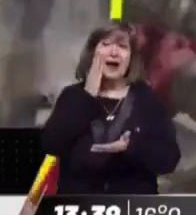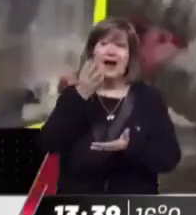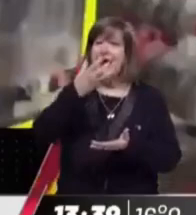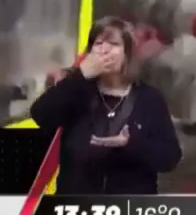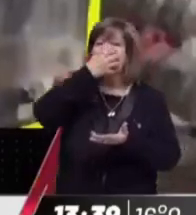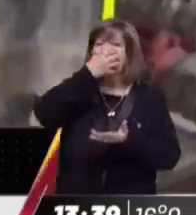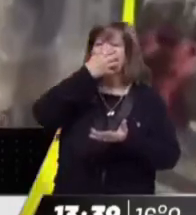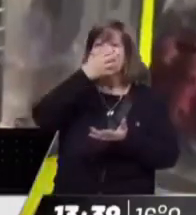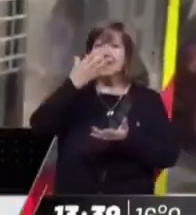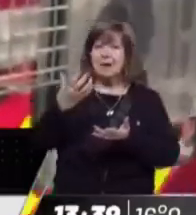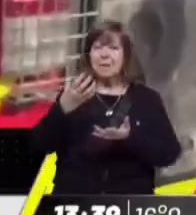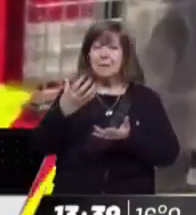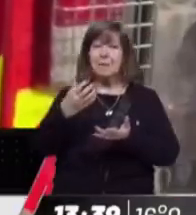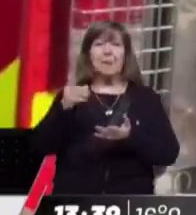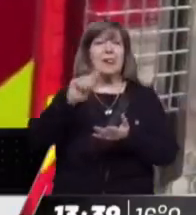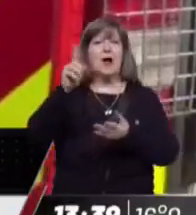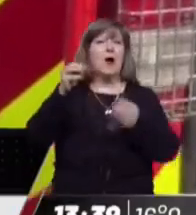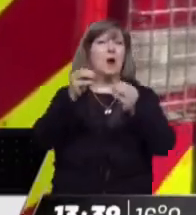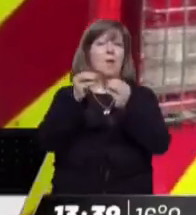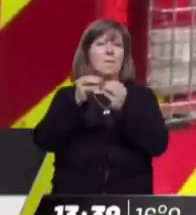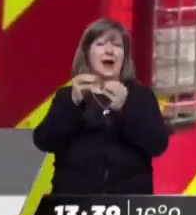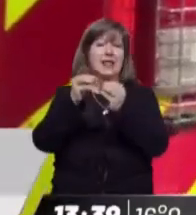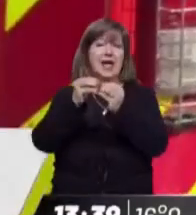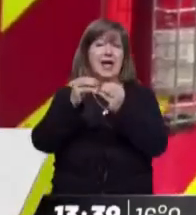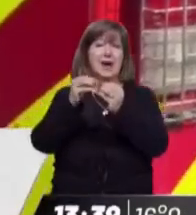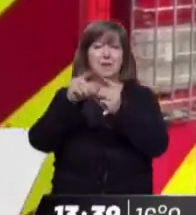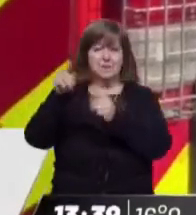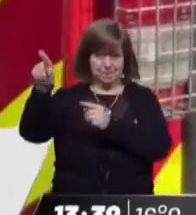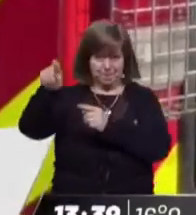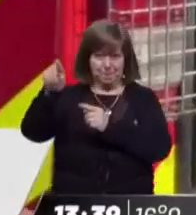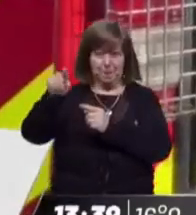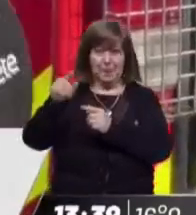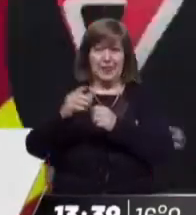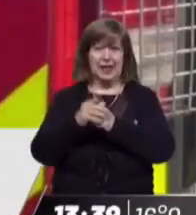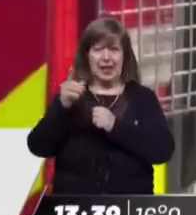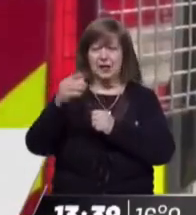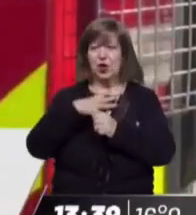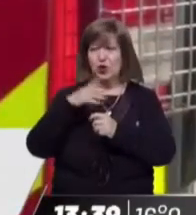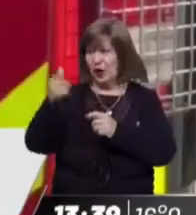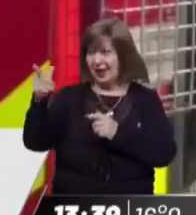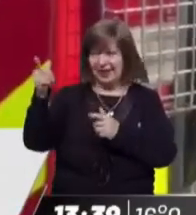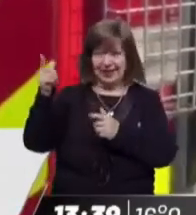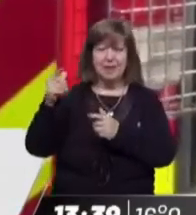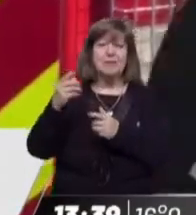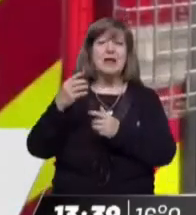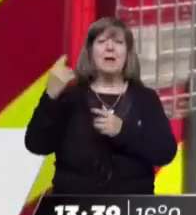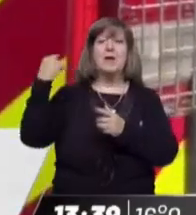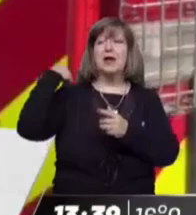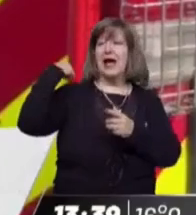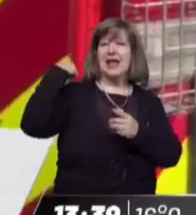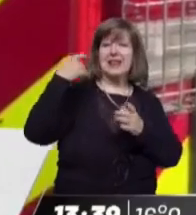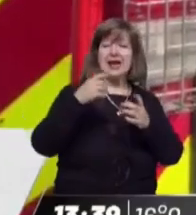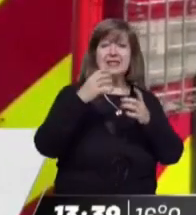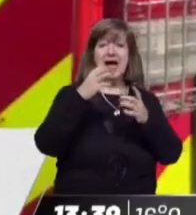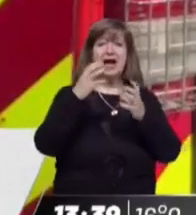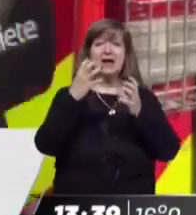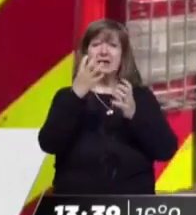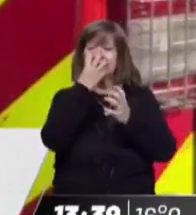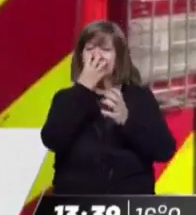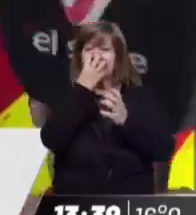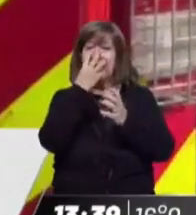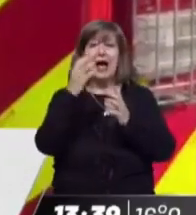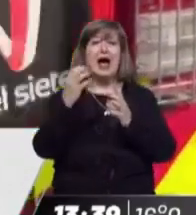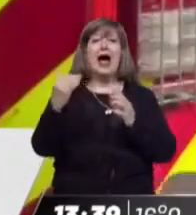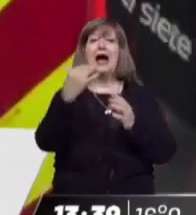para entrar? Lo tiene mi compañero, lo está recargando para que sigan entrando más compañeros. Digamos el oxígeno y también la máscara. Es aire, no es